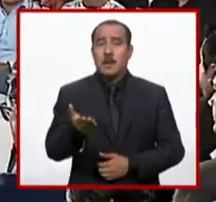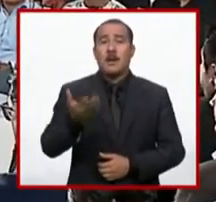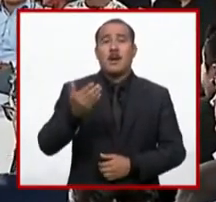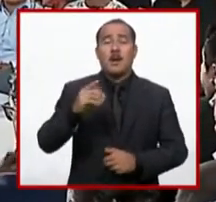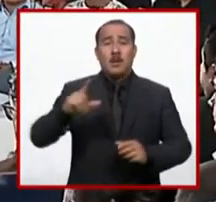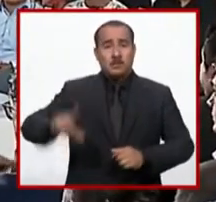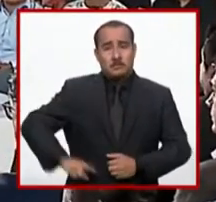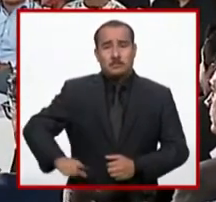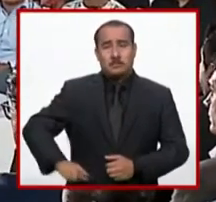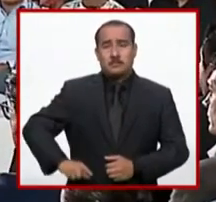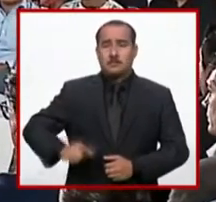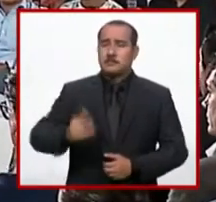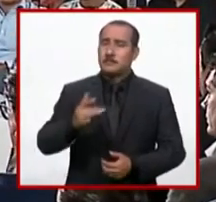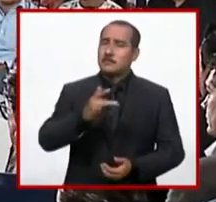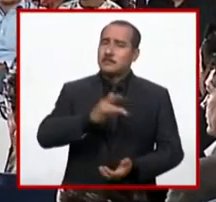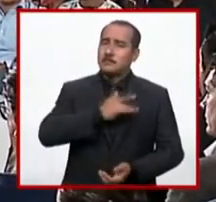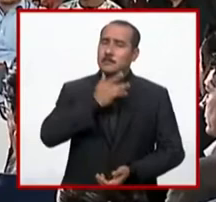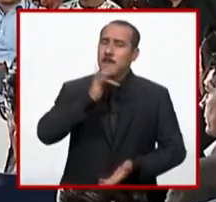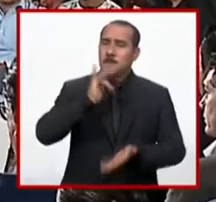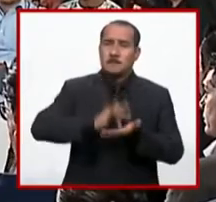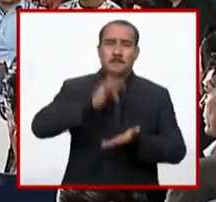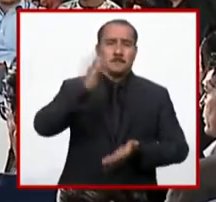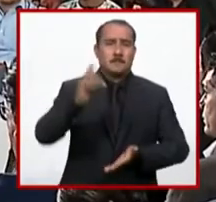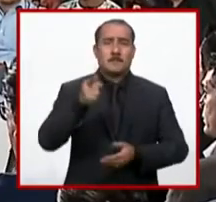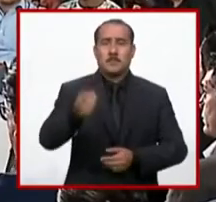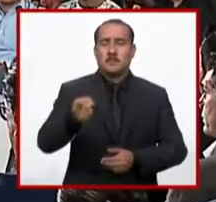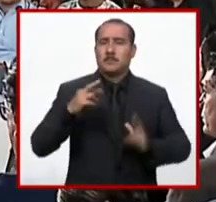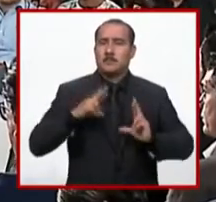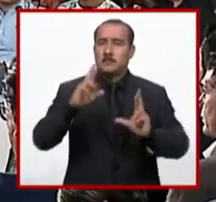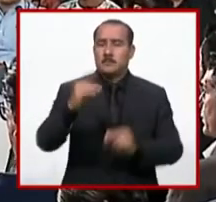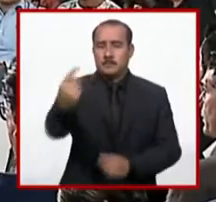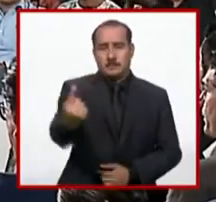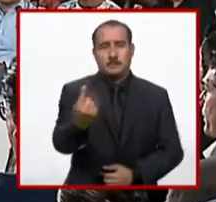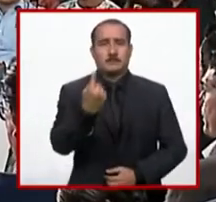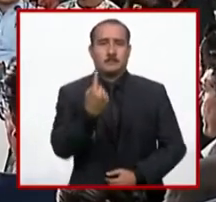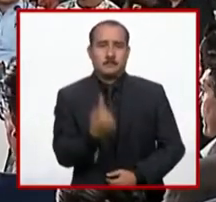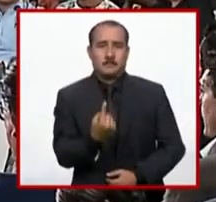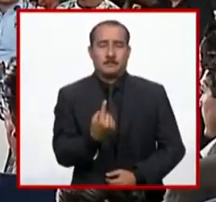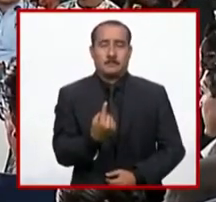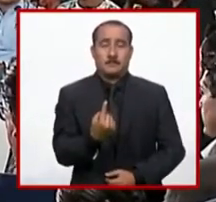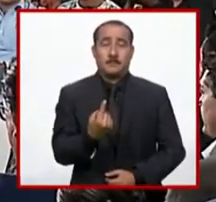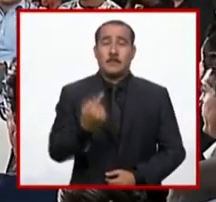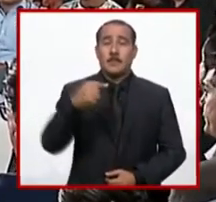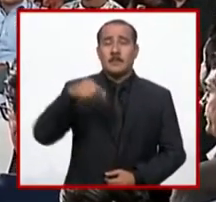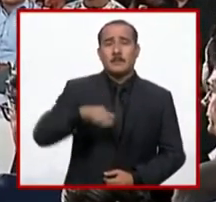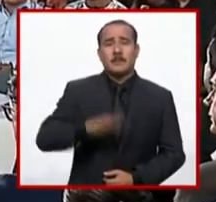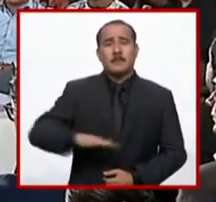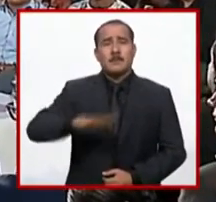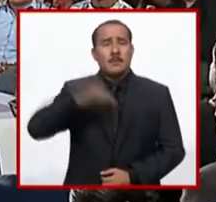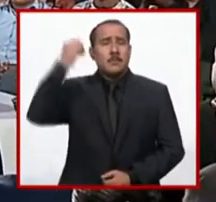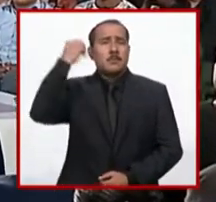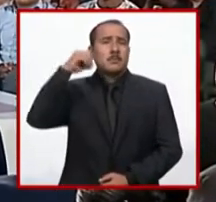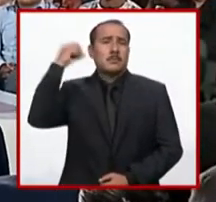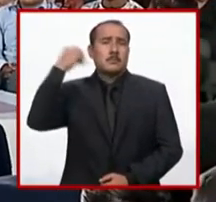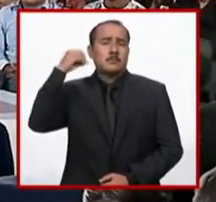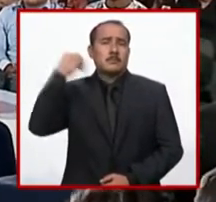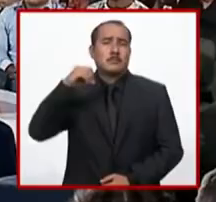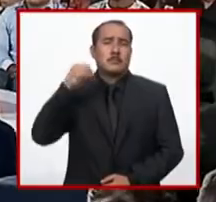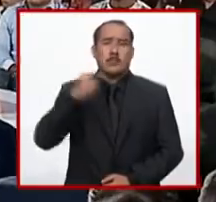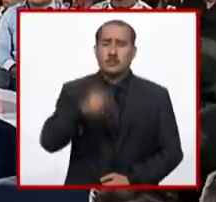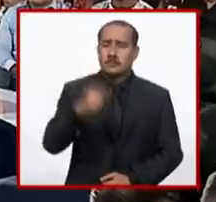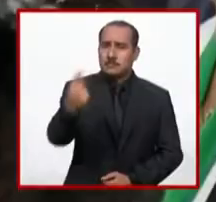Gobernación, agradezco su presencia. Para Oaxaca es una deferencia que hoy